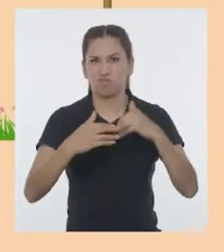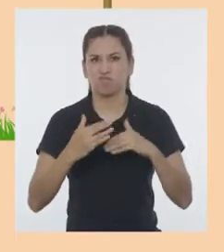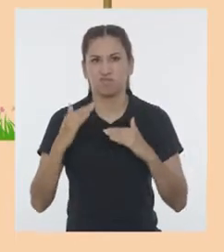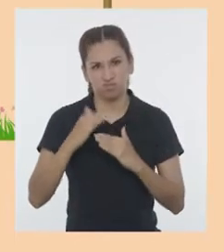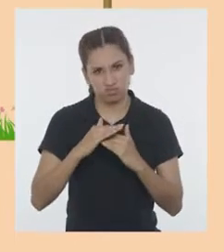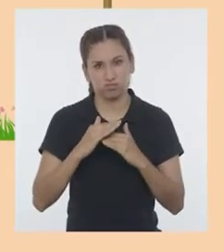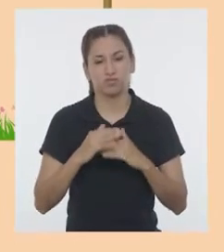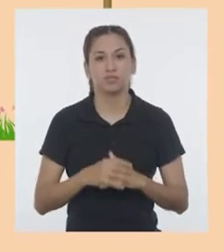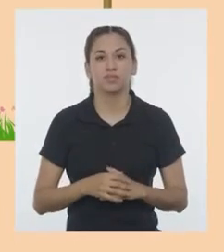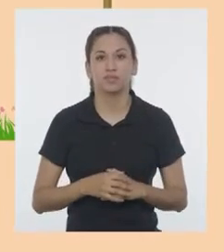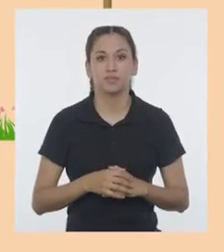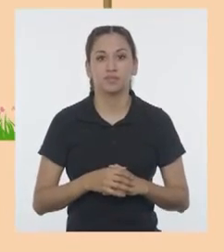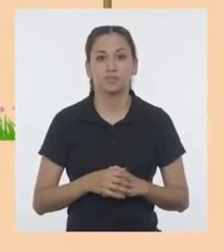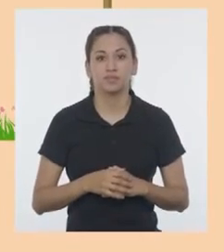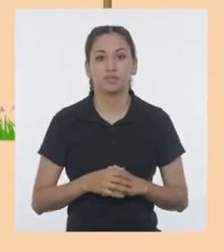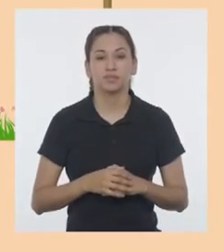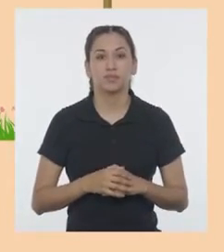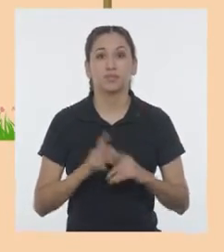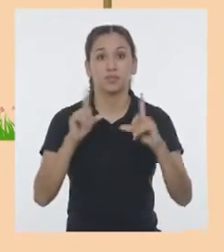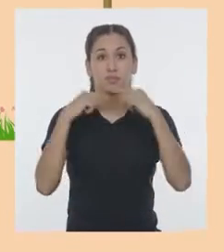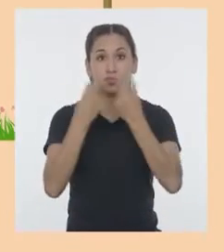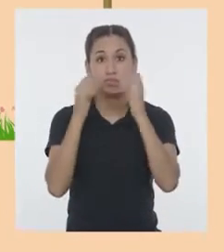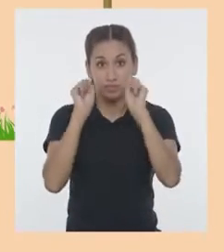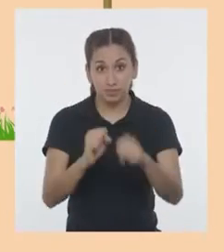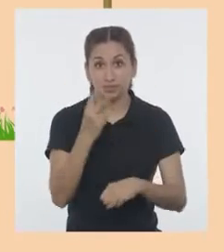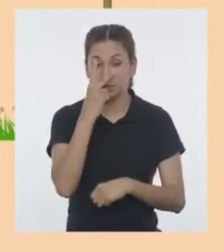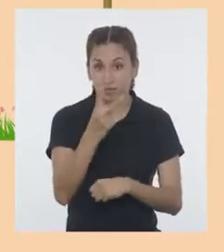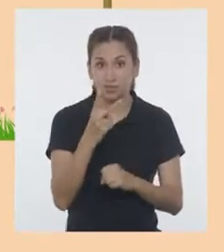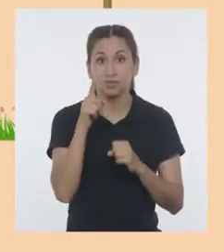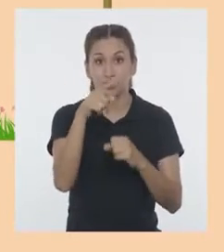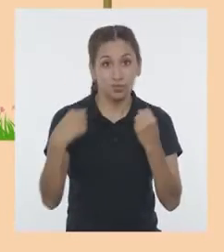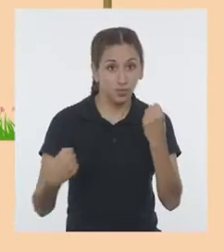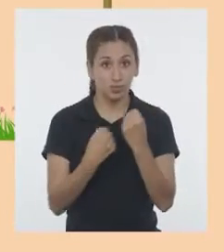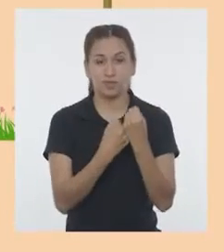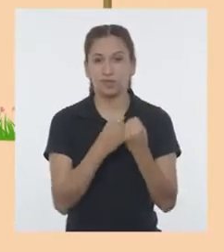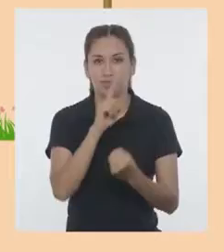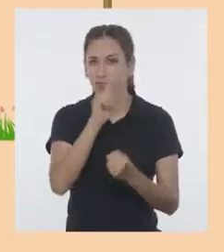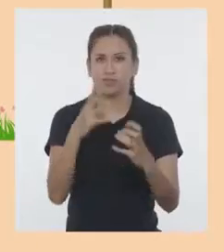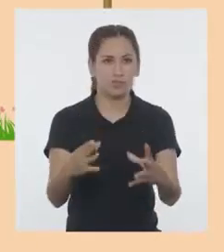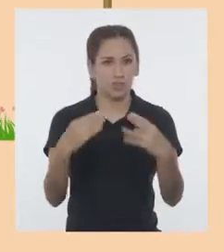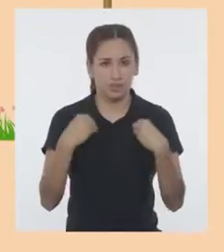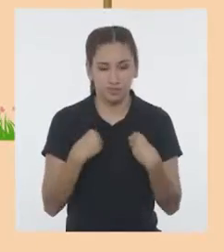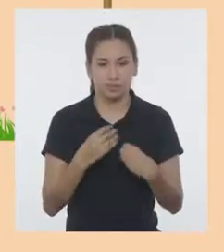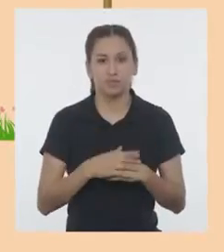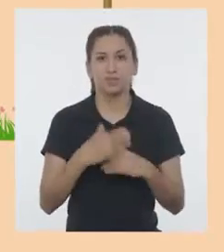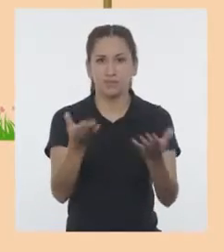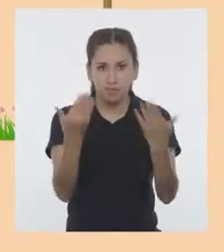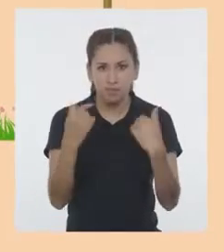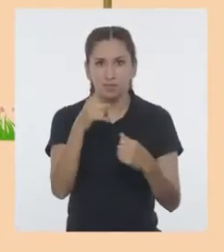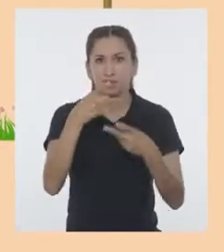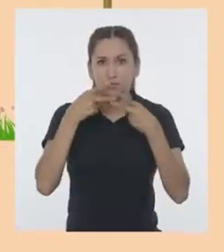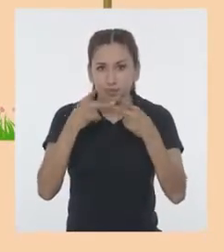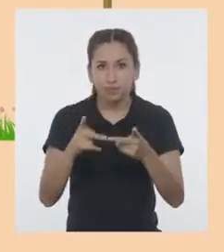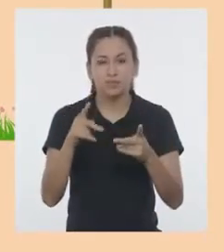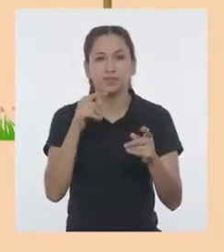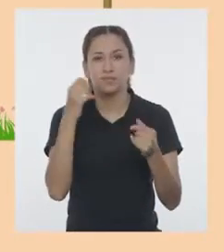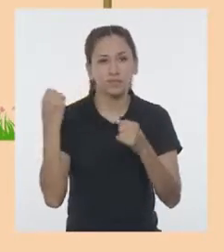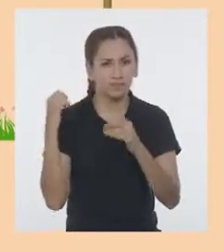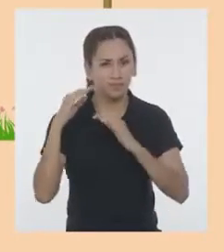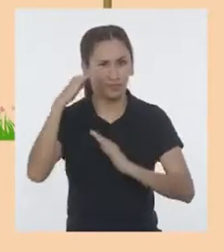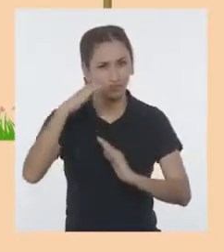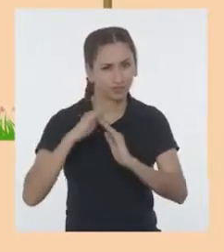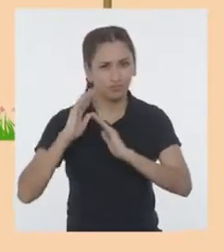hacer retroceder. Y la brigada sí se ve, con tu ayuda no lo permitirá. Anímate a reportar